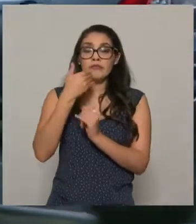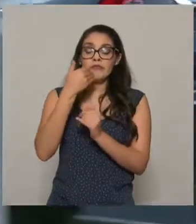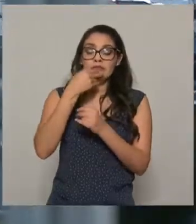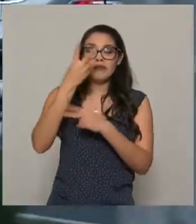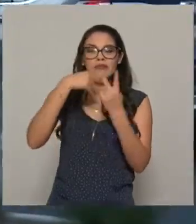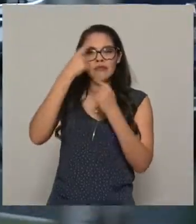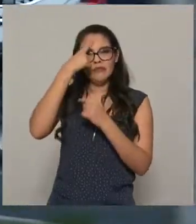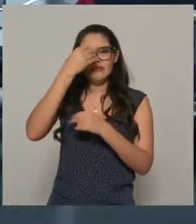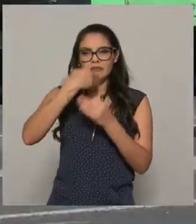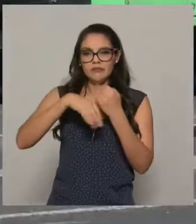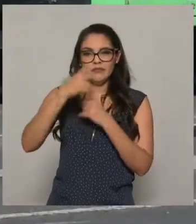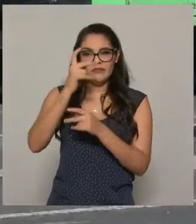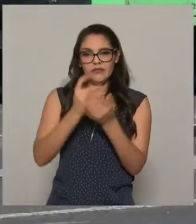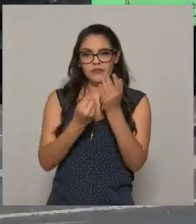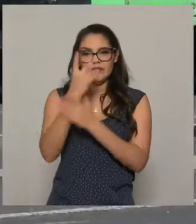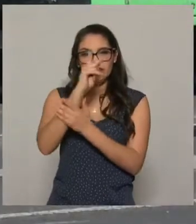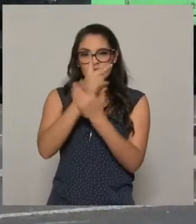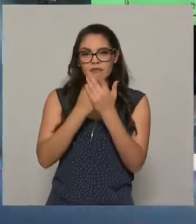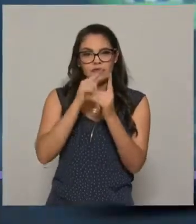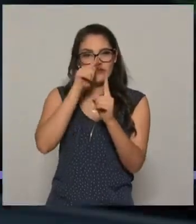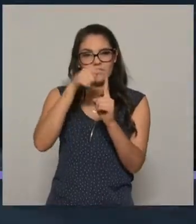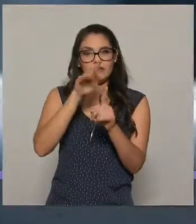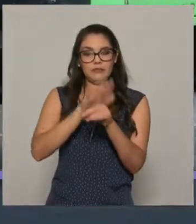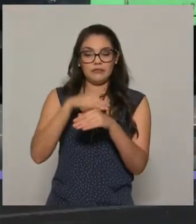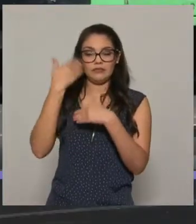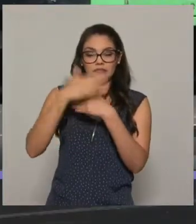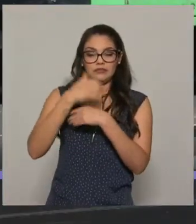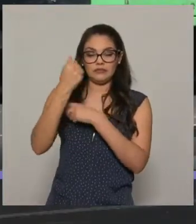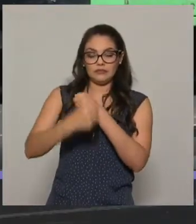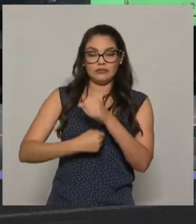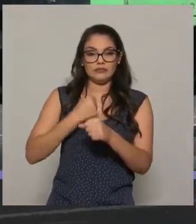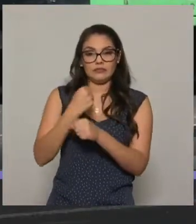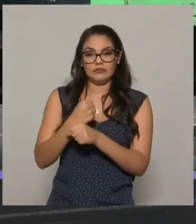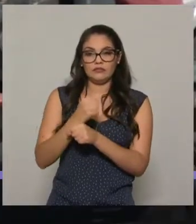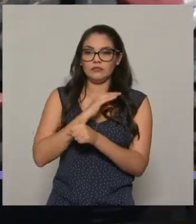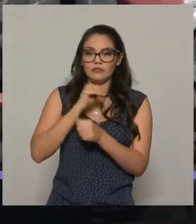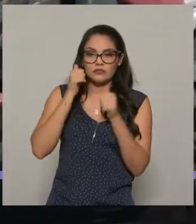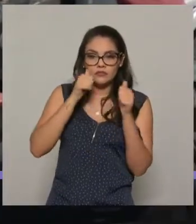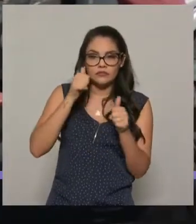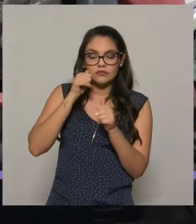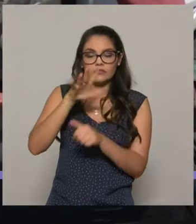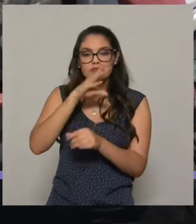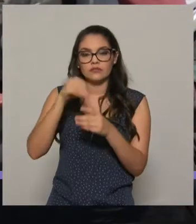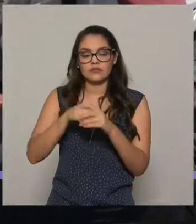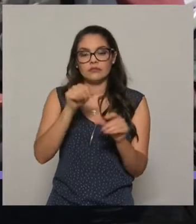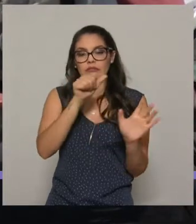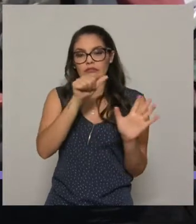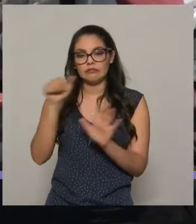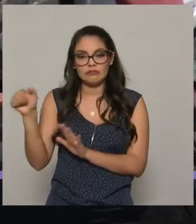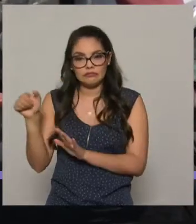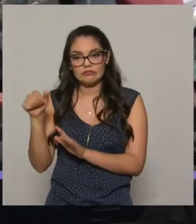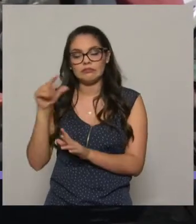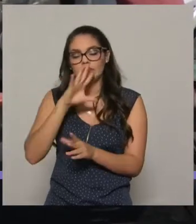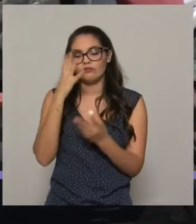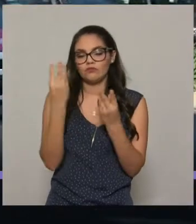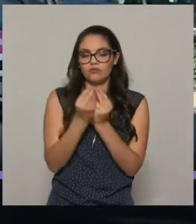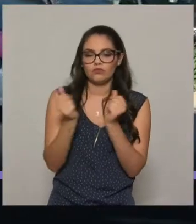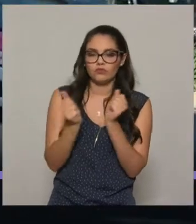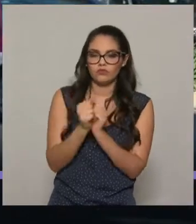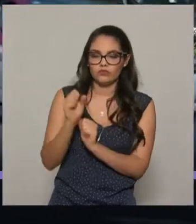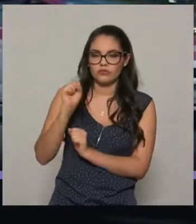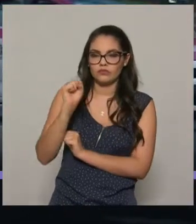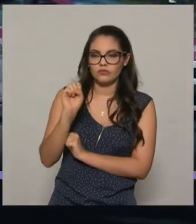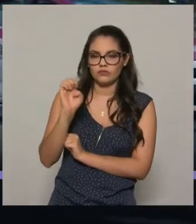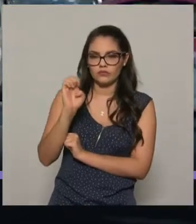a todos. Este programa, el objetivo es en 6 años poder atender 600 intersecciones. Lo estamos haciendo en conjunto con la Secretaría de